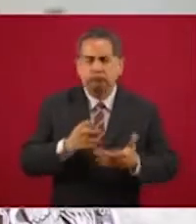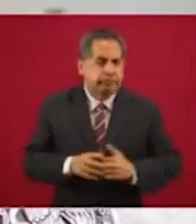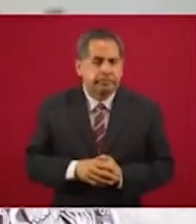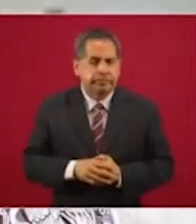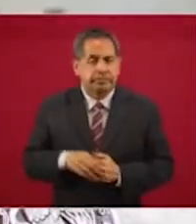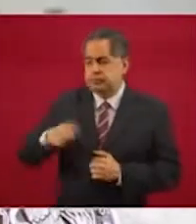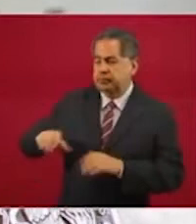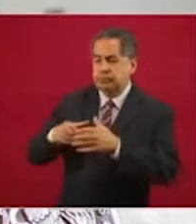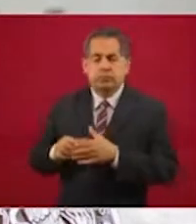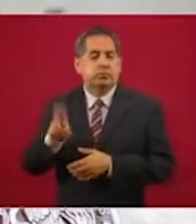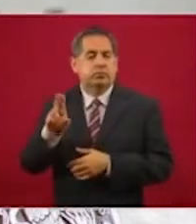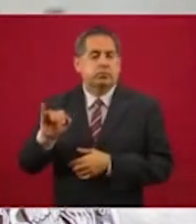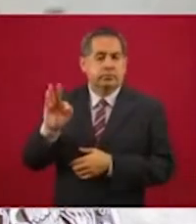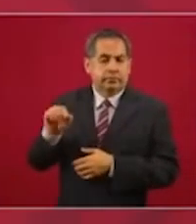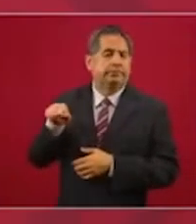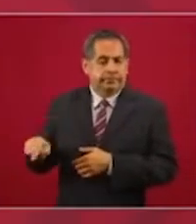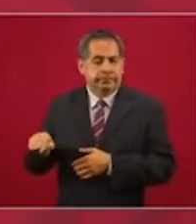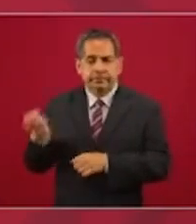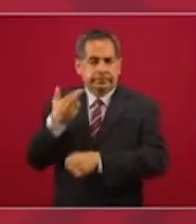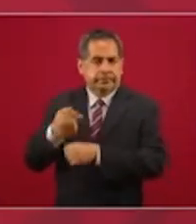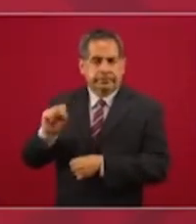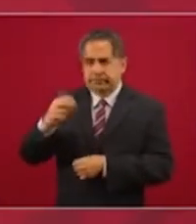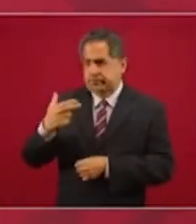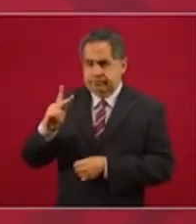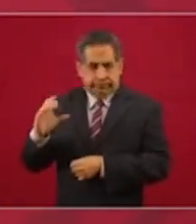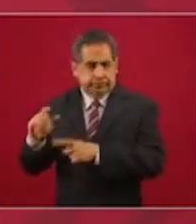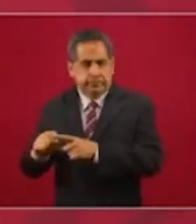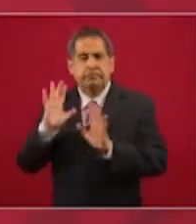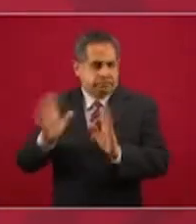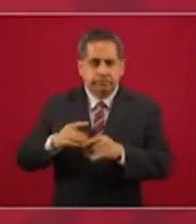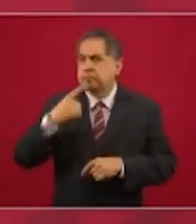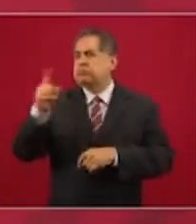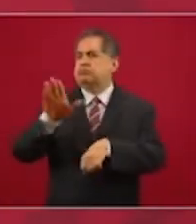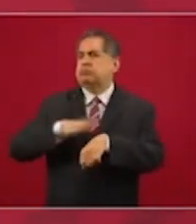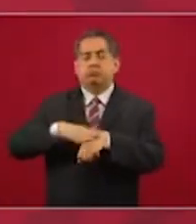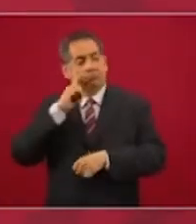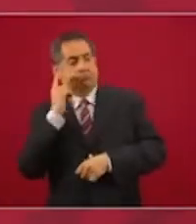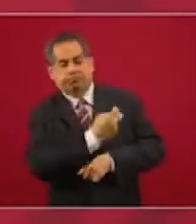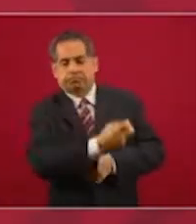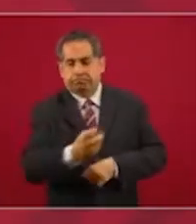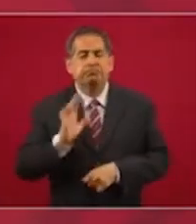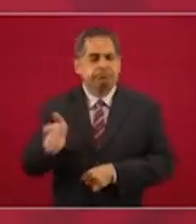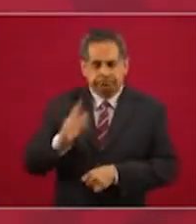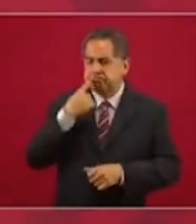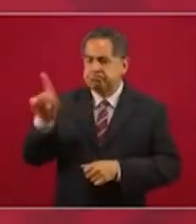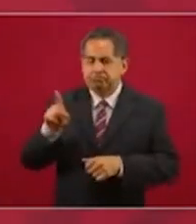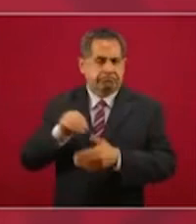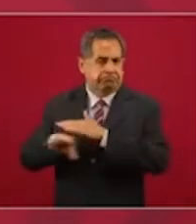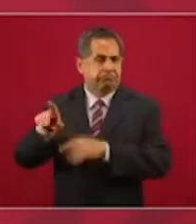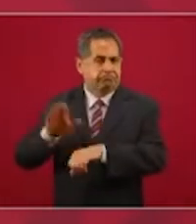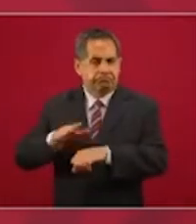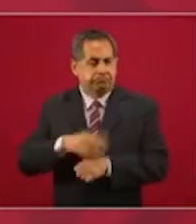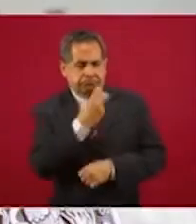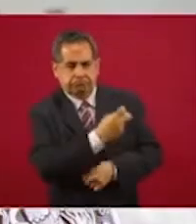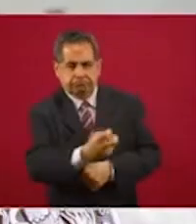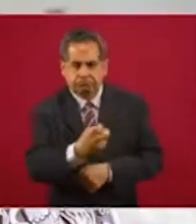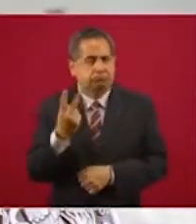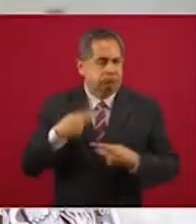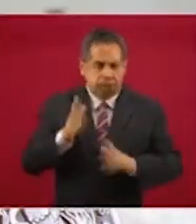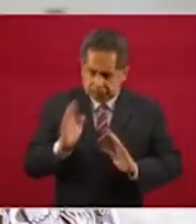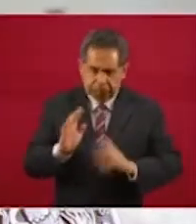unidad de inteligencia financiera de la secretaría de hacienda presentó denuncias oportunas sobre estas dos personas